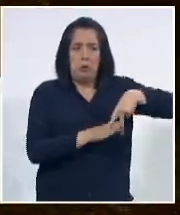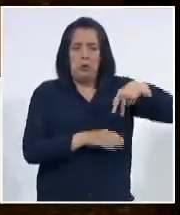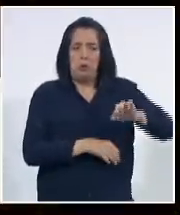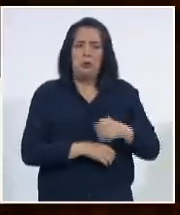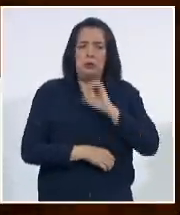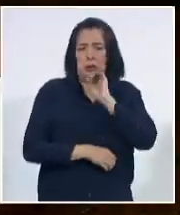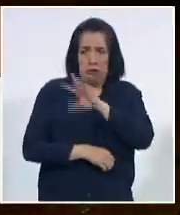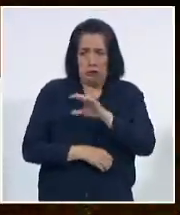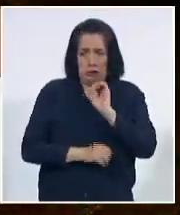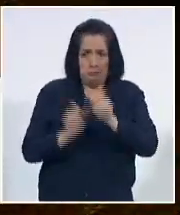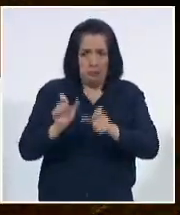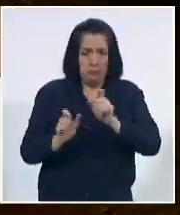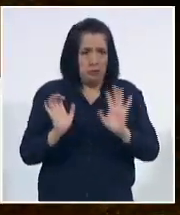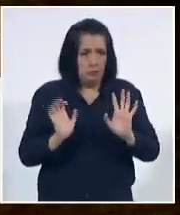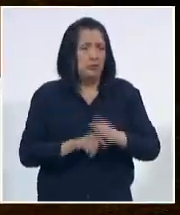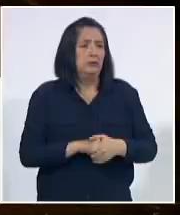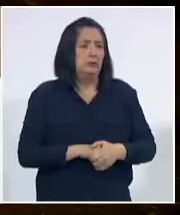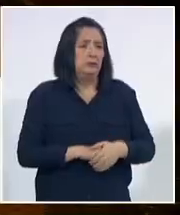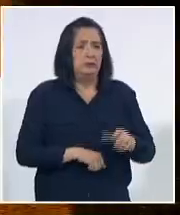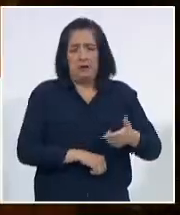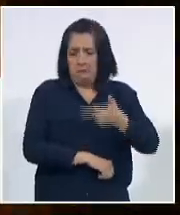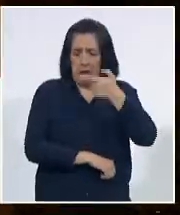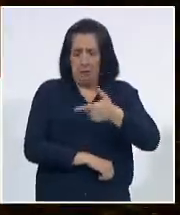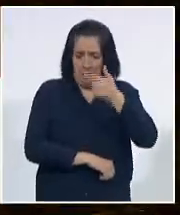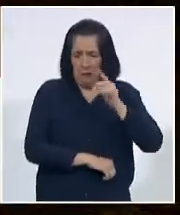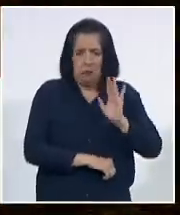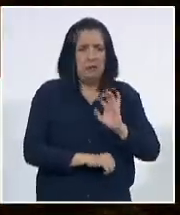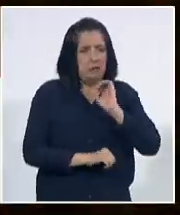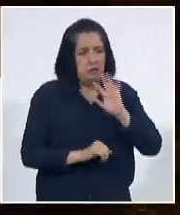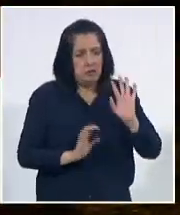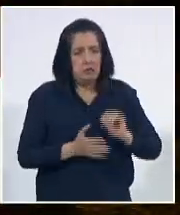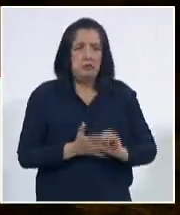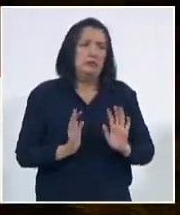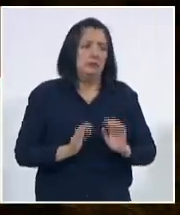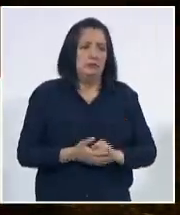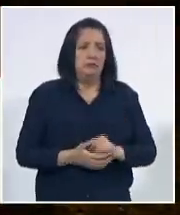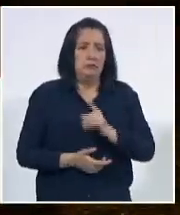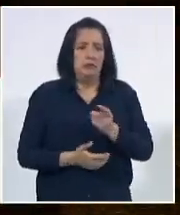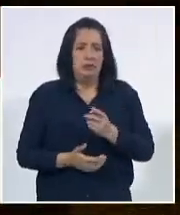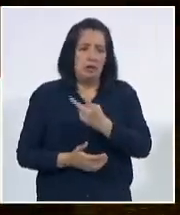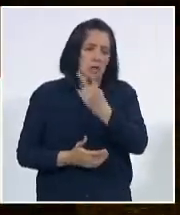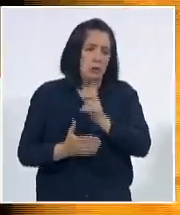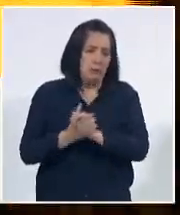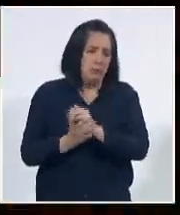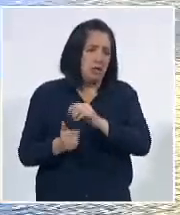habían, ¿cómo se llama? Que la habían disparado, que estaba con dos amigas, pero de ahí